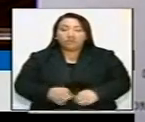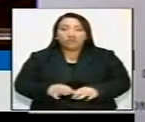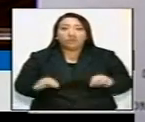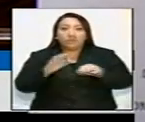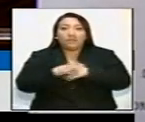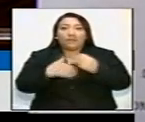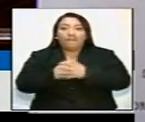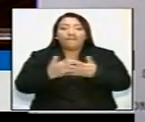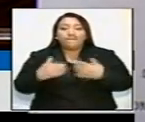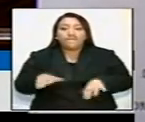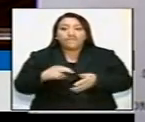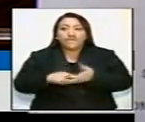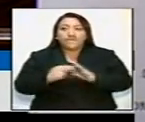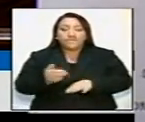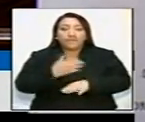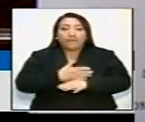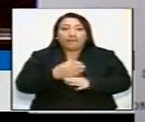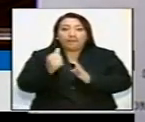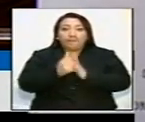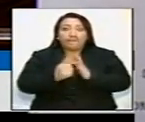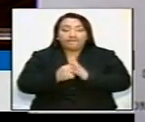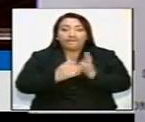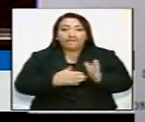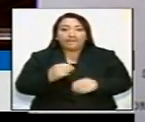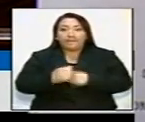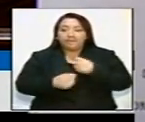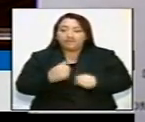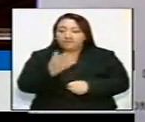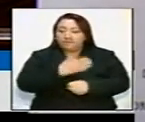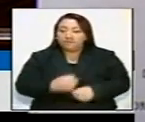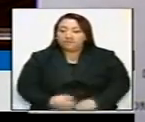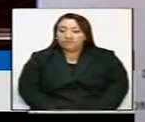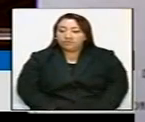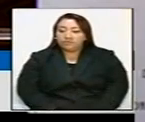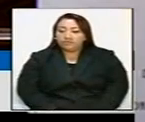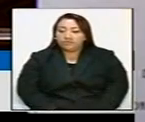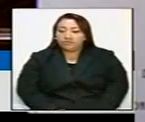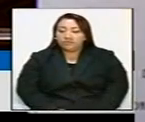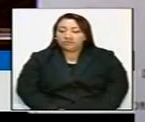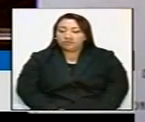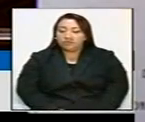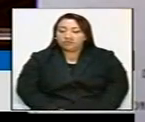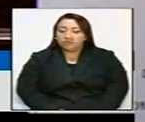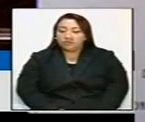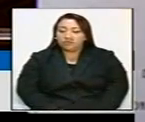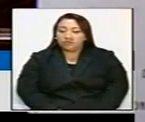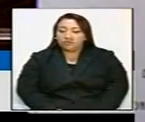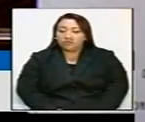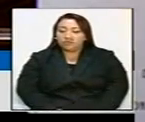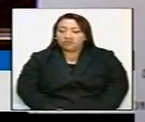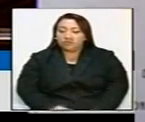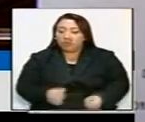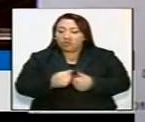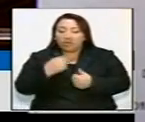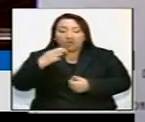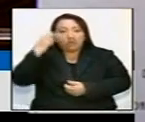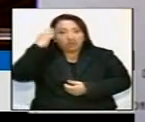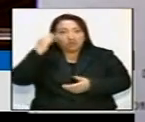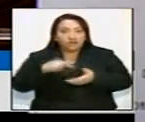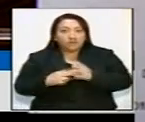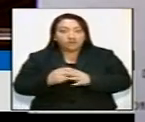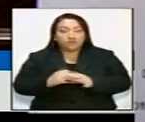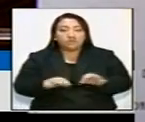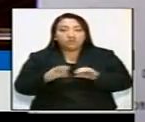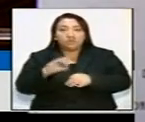lo que ha sido agendas o planes en los años anteriores ha sido justamente que este plan se basa en